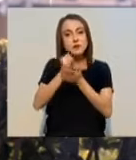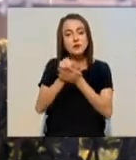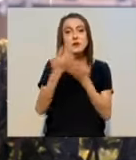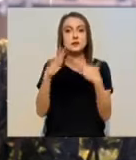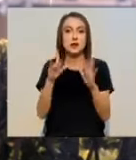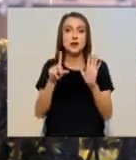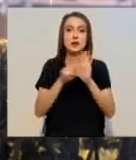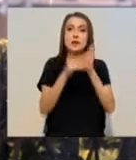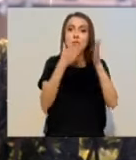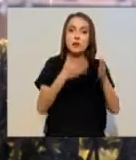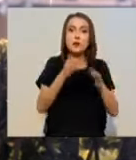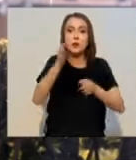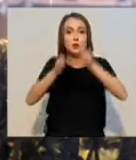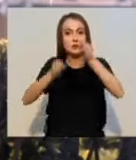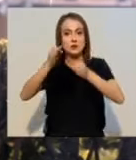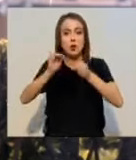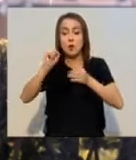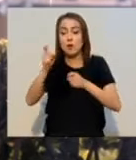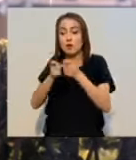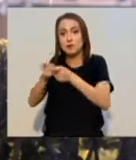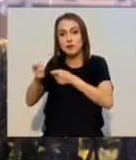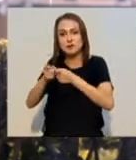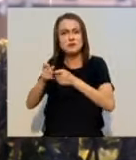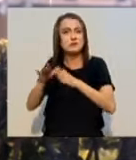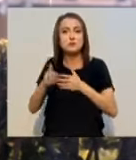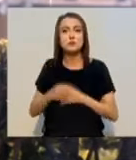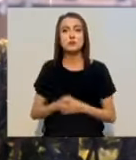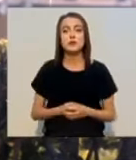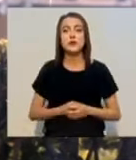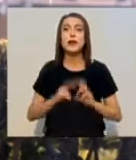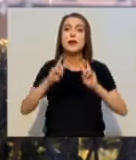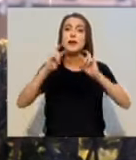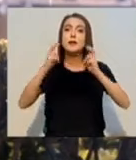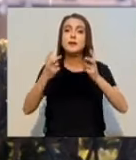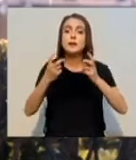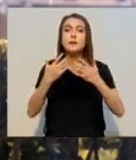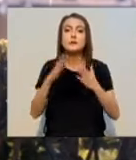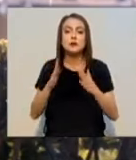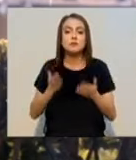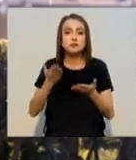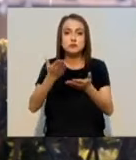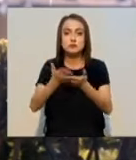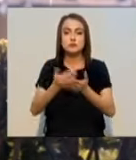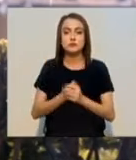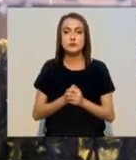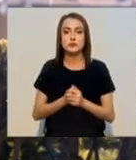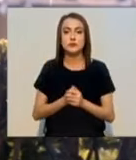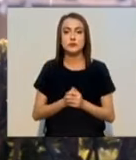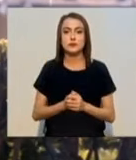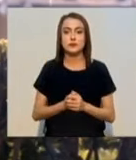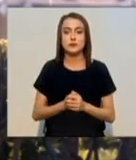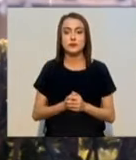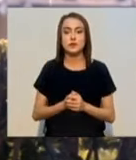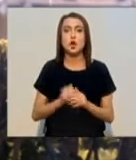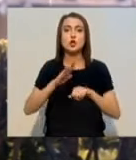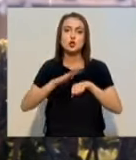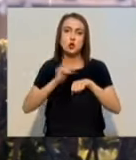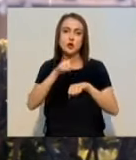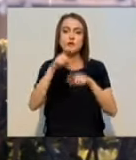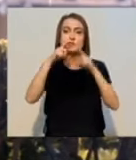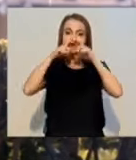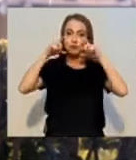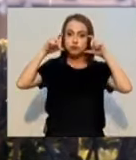investigaciones, tanto legislativas, judiciales como administrativas, en cuanto a las adjudicaciones que se cuestionaron sobre